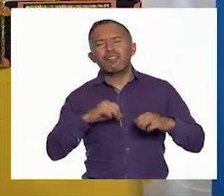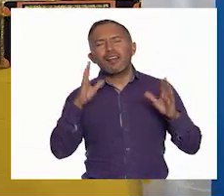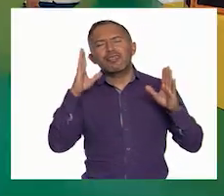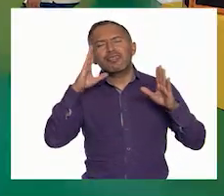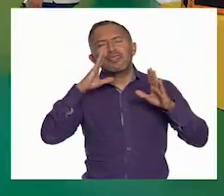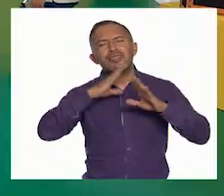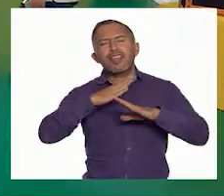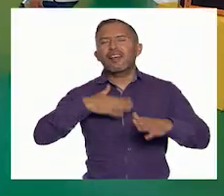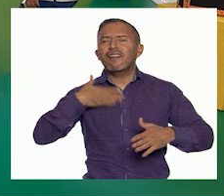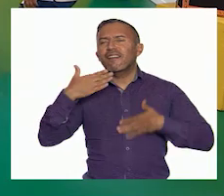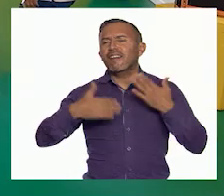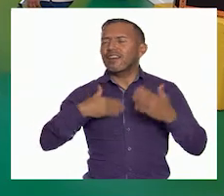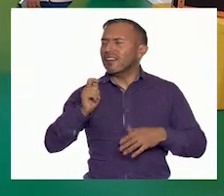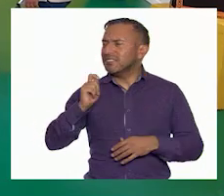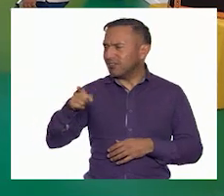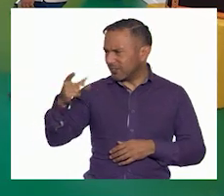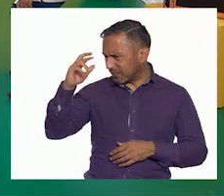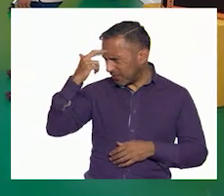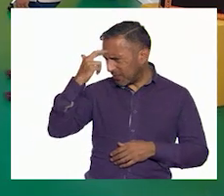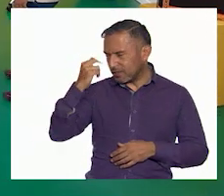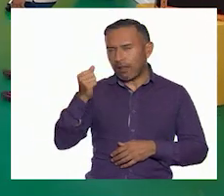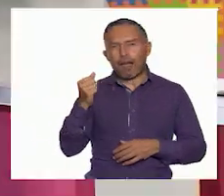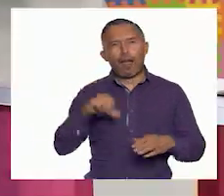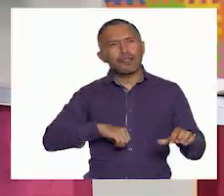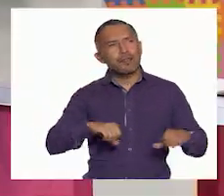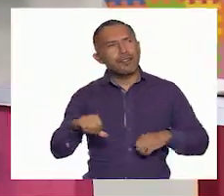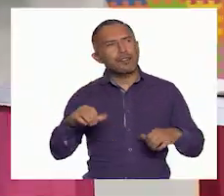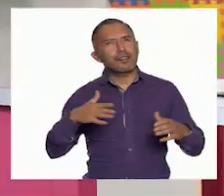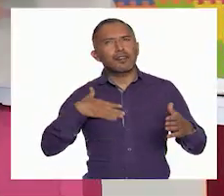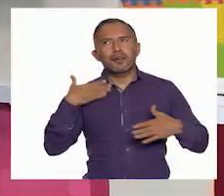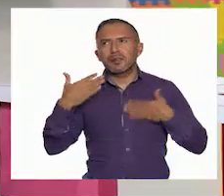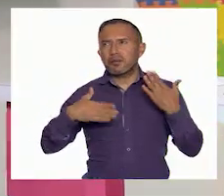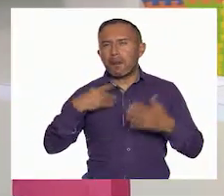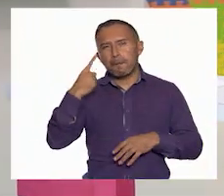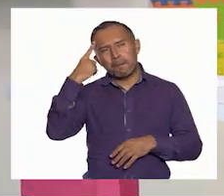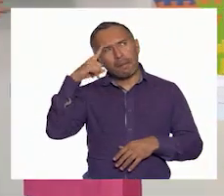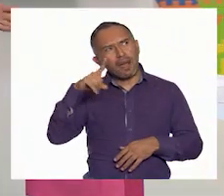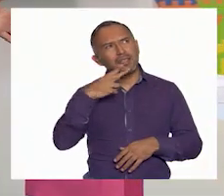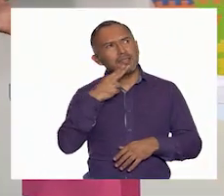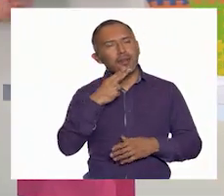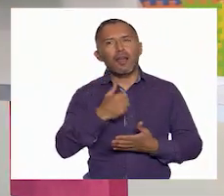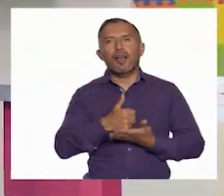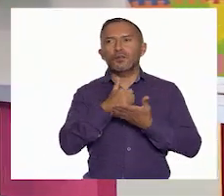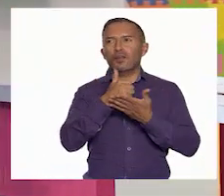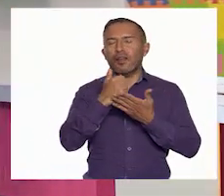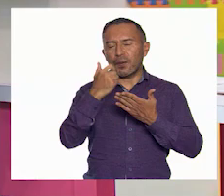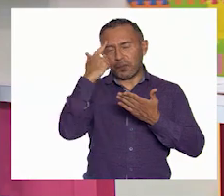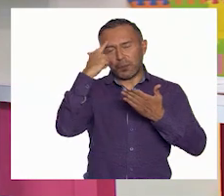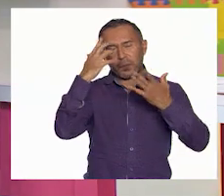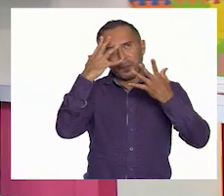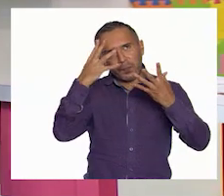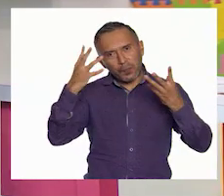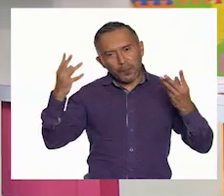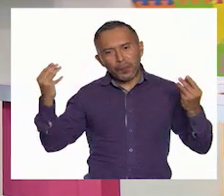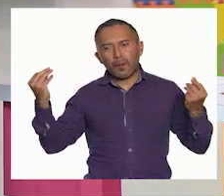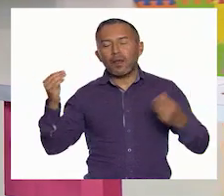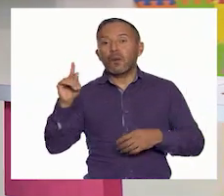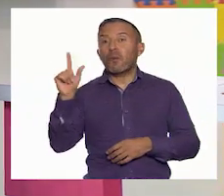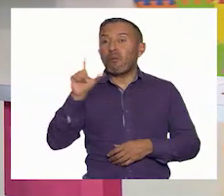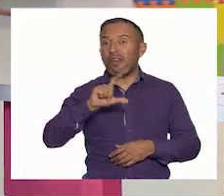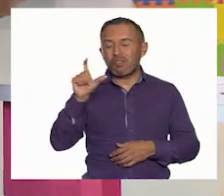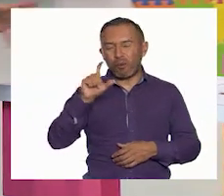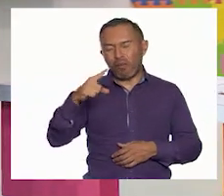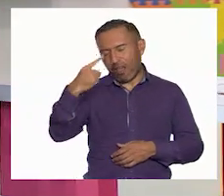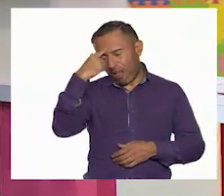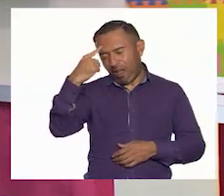recreativa? Pues son actividades que nos ayudan para despejar la mente, para entretenernos de cuando estamos bastante saturados